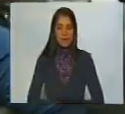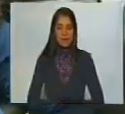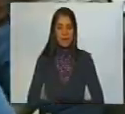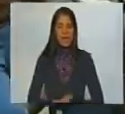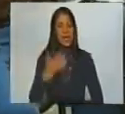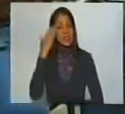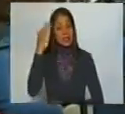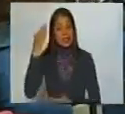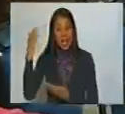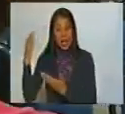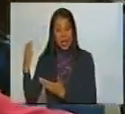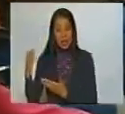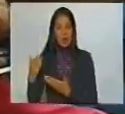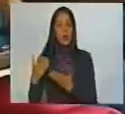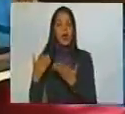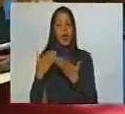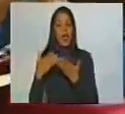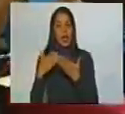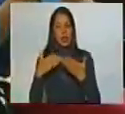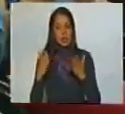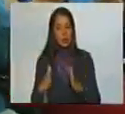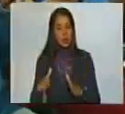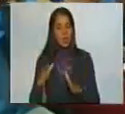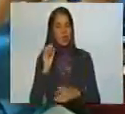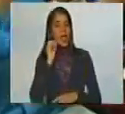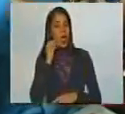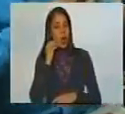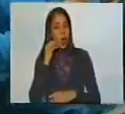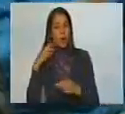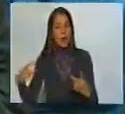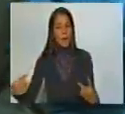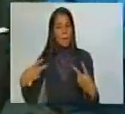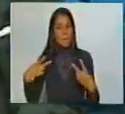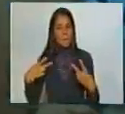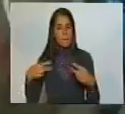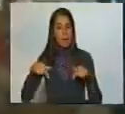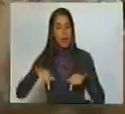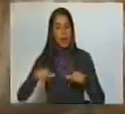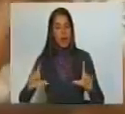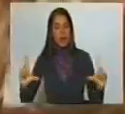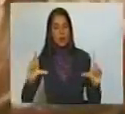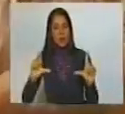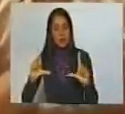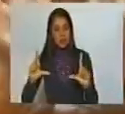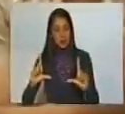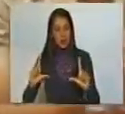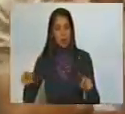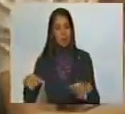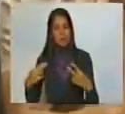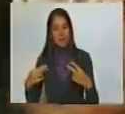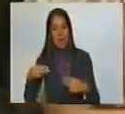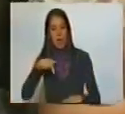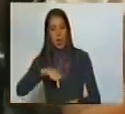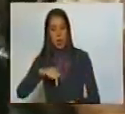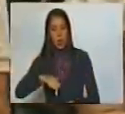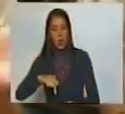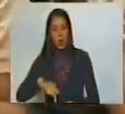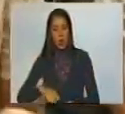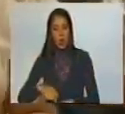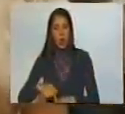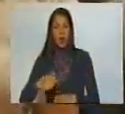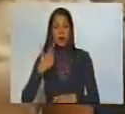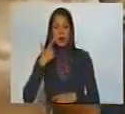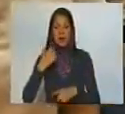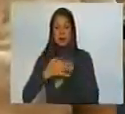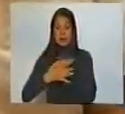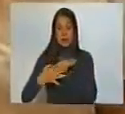Saludar a toda la generación OVE que hoy nos ve desde cada uno de los espacios y que hoy nos ve desde todos los